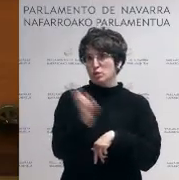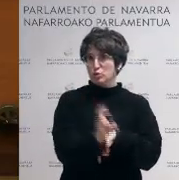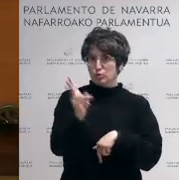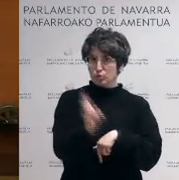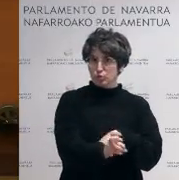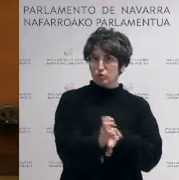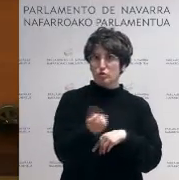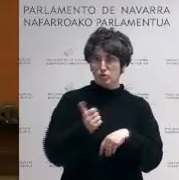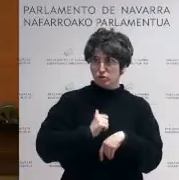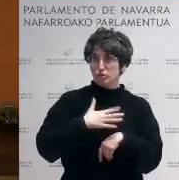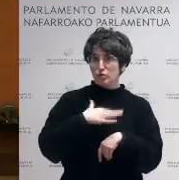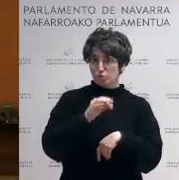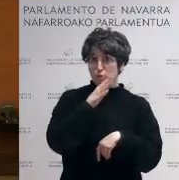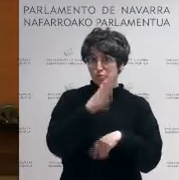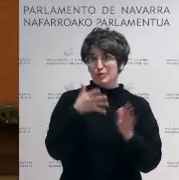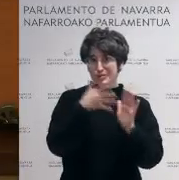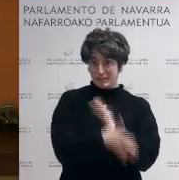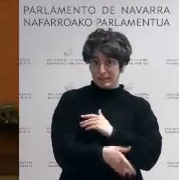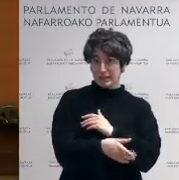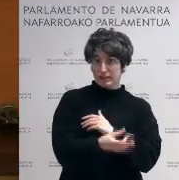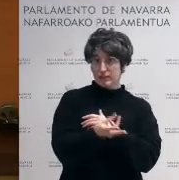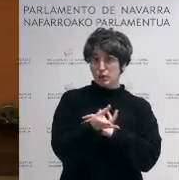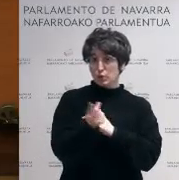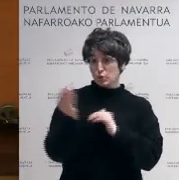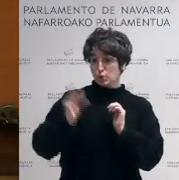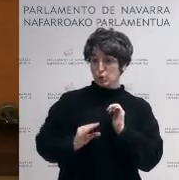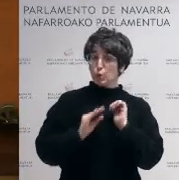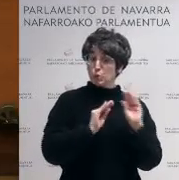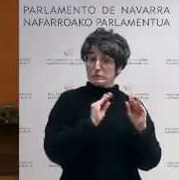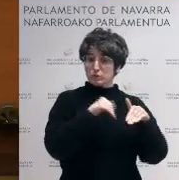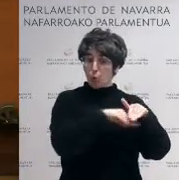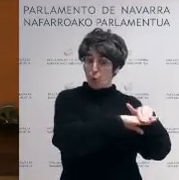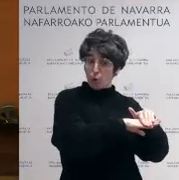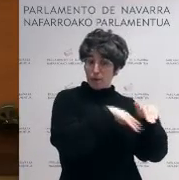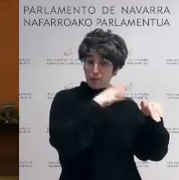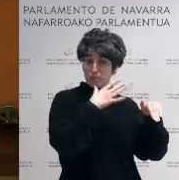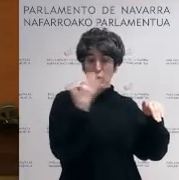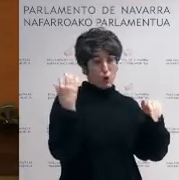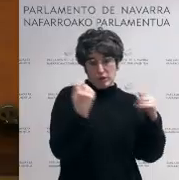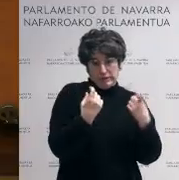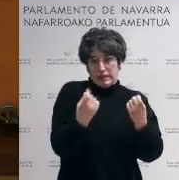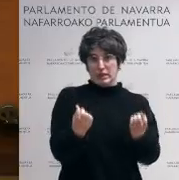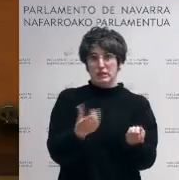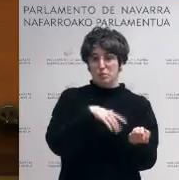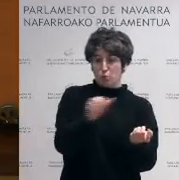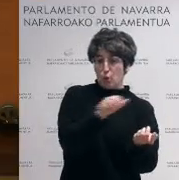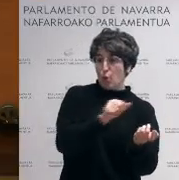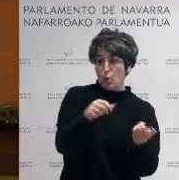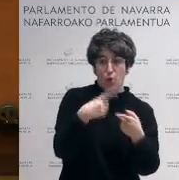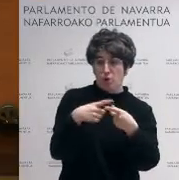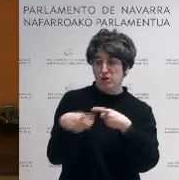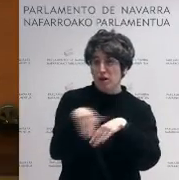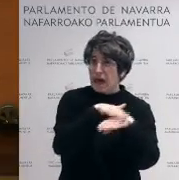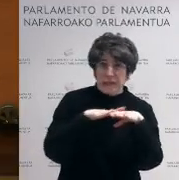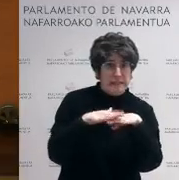renta disponible. ¿Para qué? Para hacer frente a los precios de bienes de primera necesidad. Para nosotros dejar